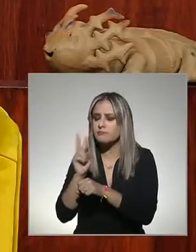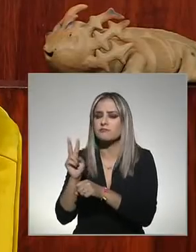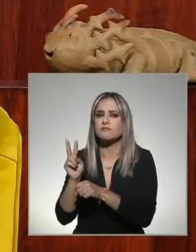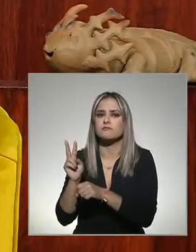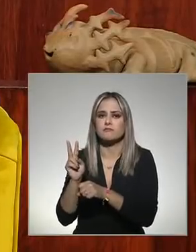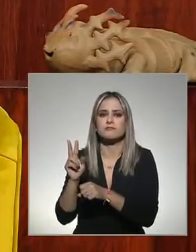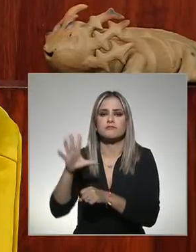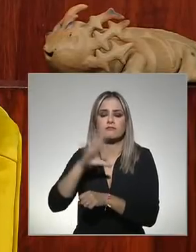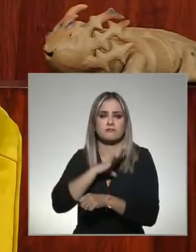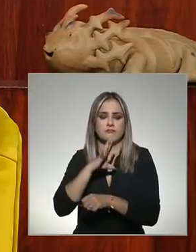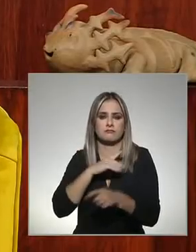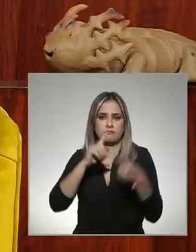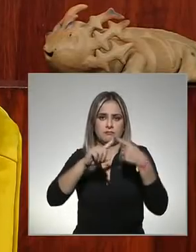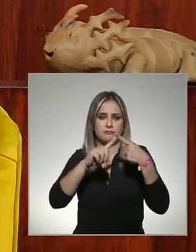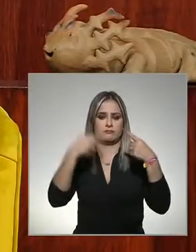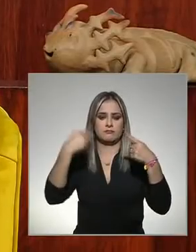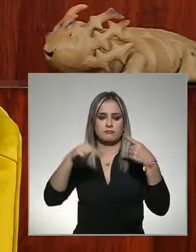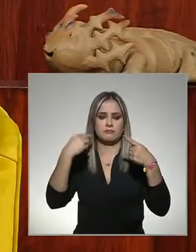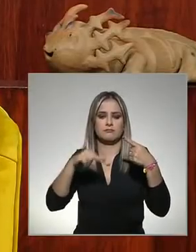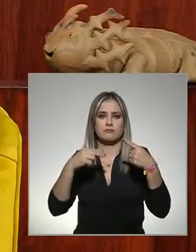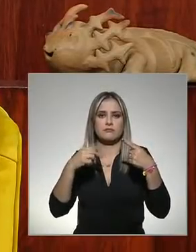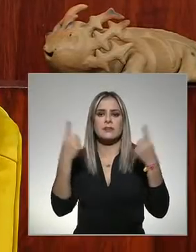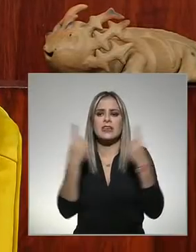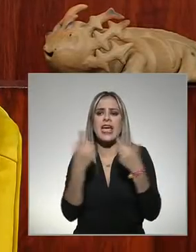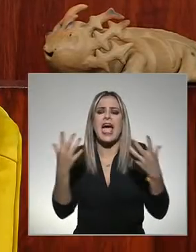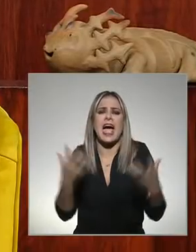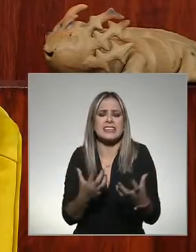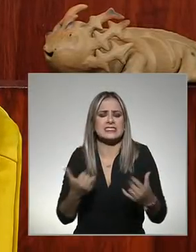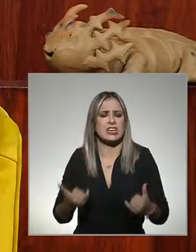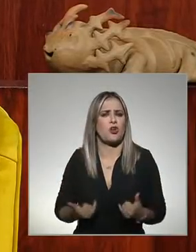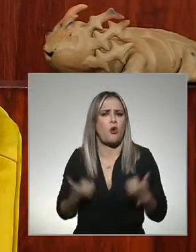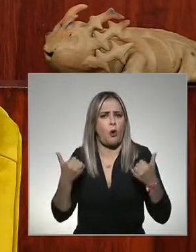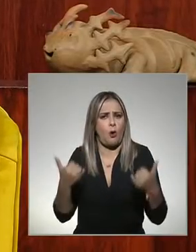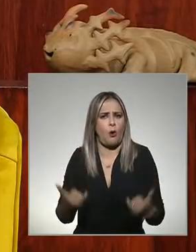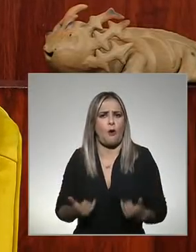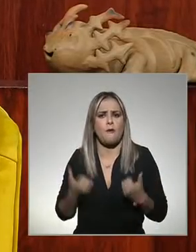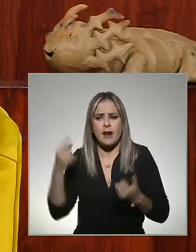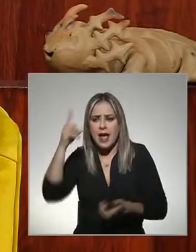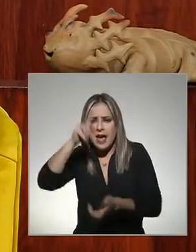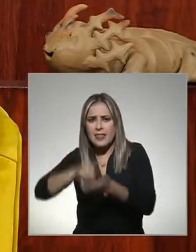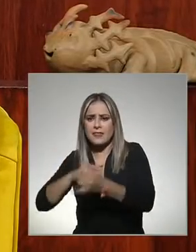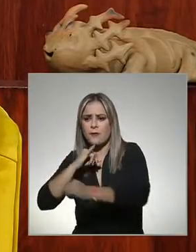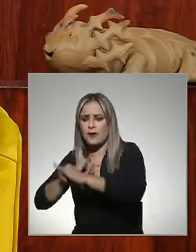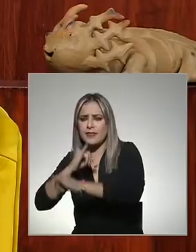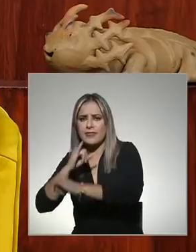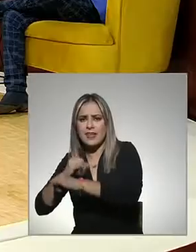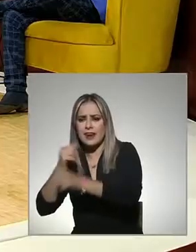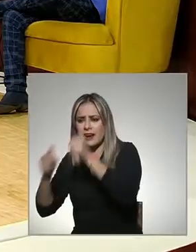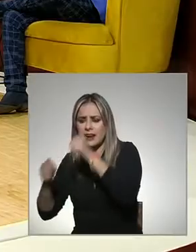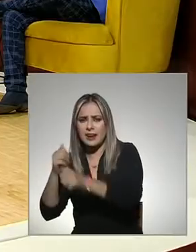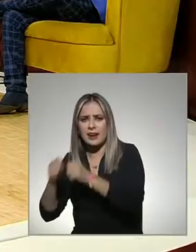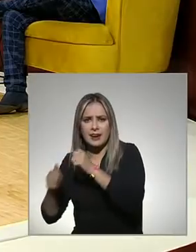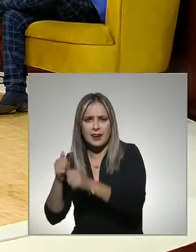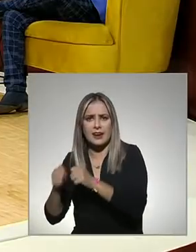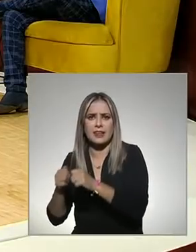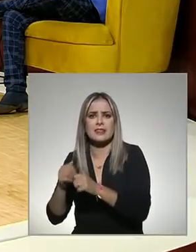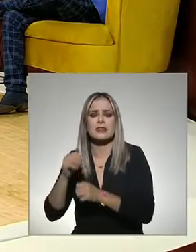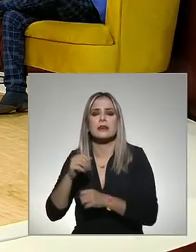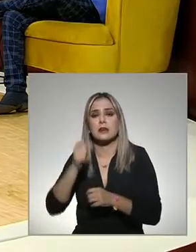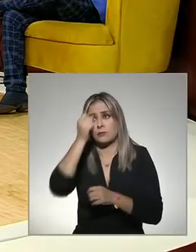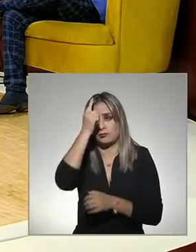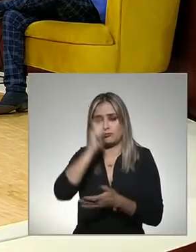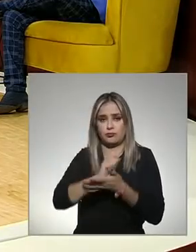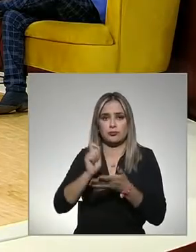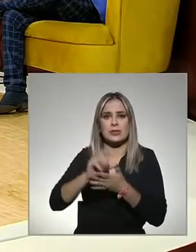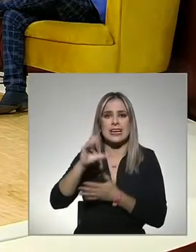hay una en particular que se llama ¿qué están haciendo los adolescentes con los medios digitales de comunicación? De Carlos Escolari. Y